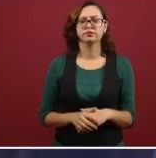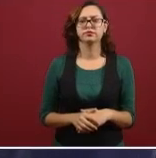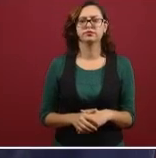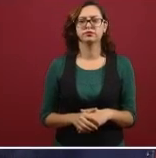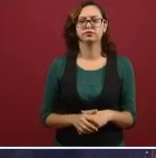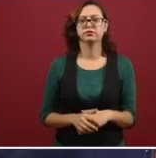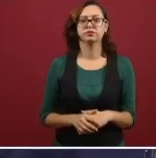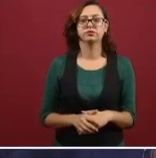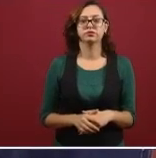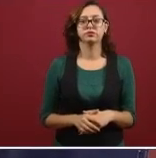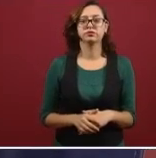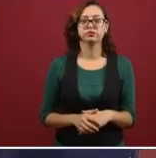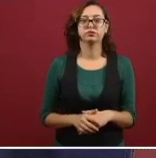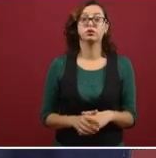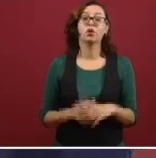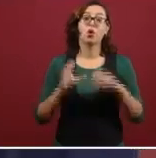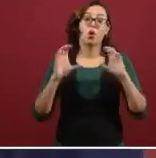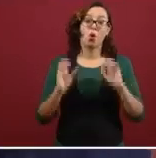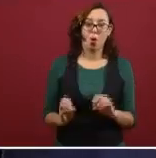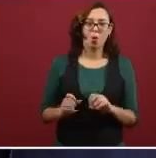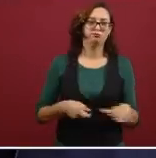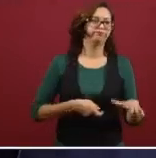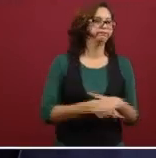o la partida de moches.